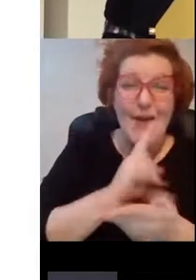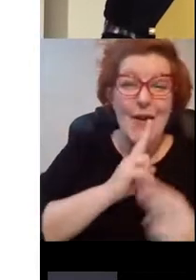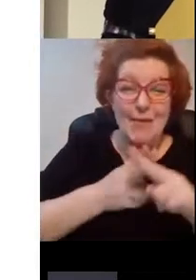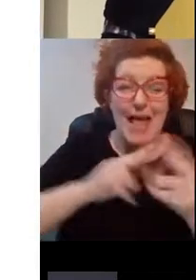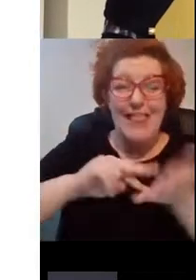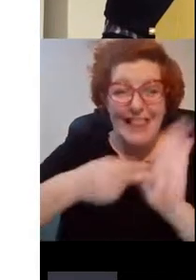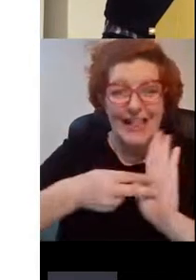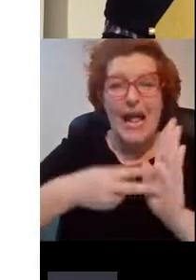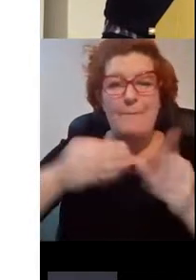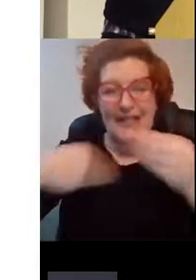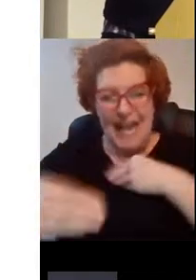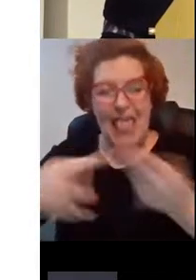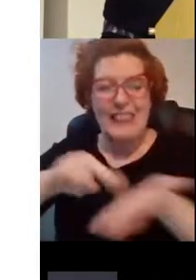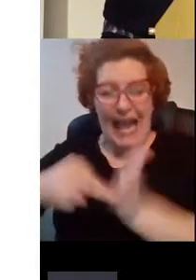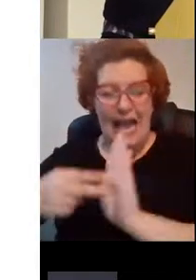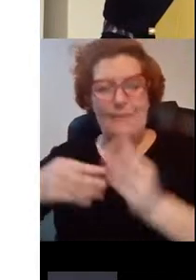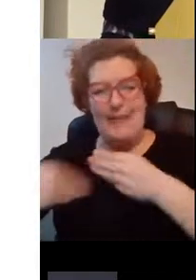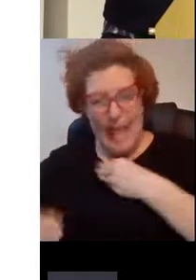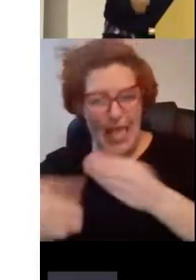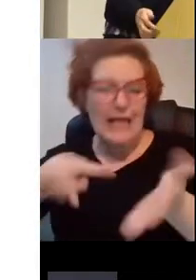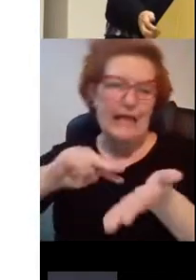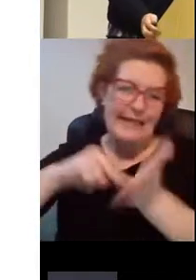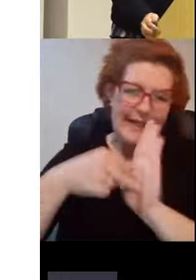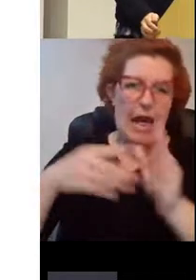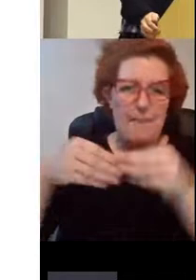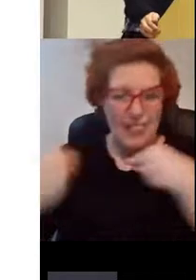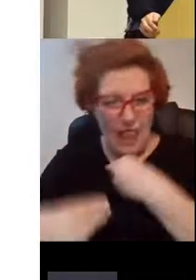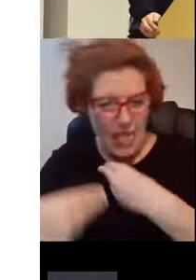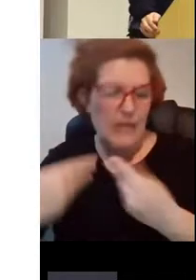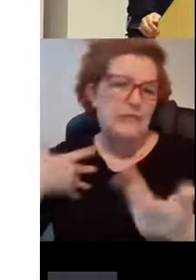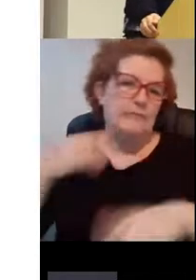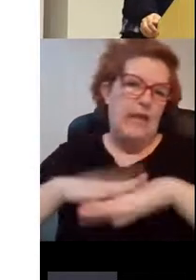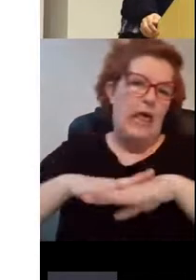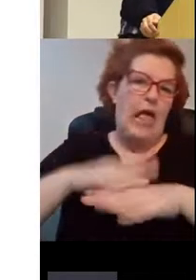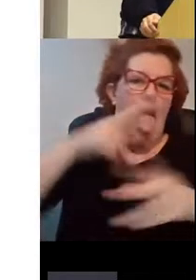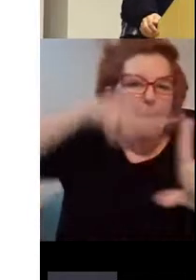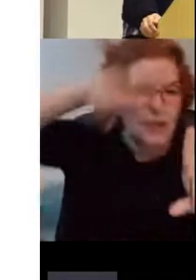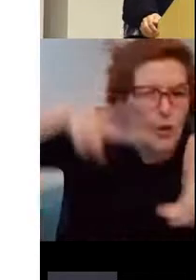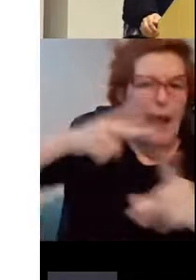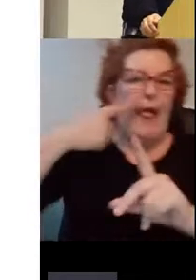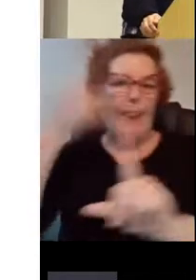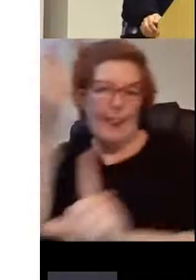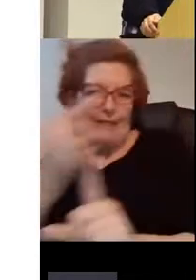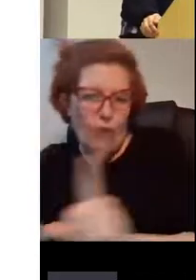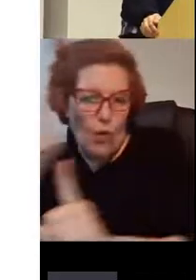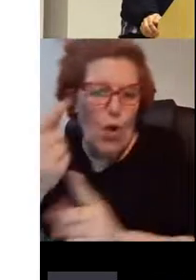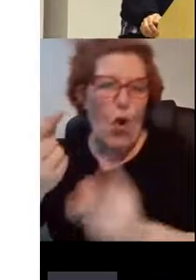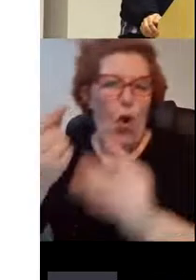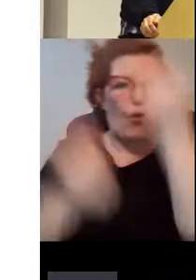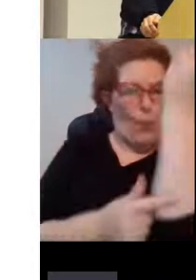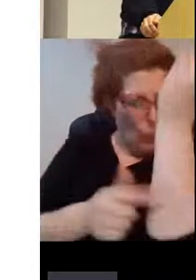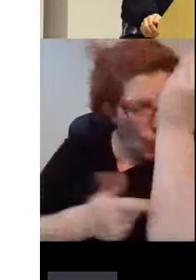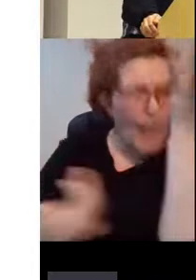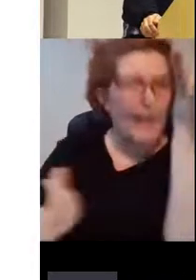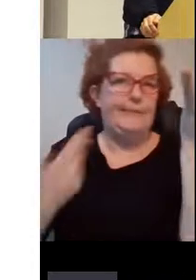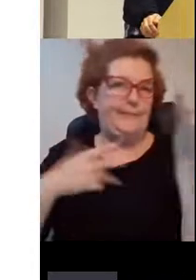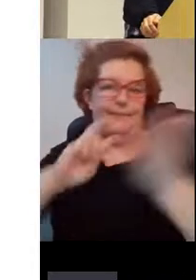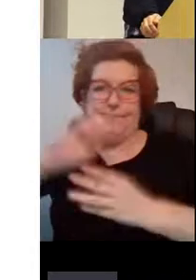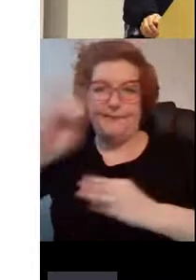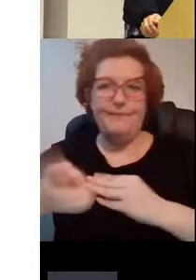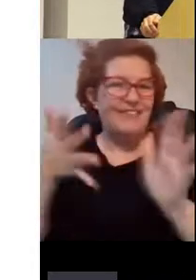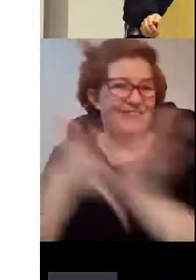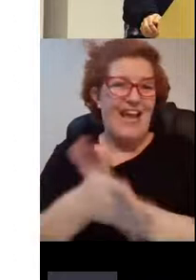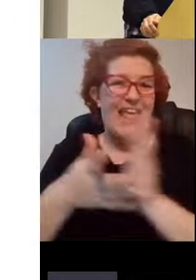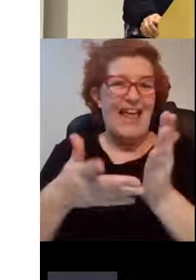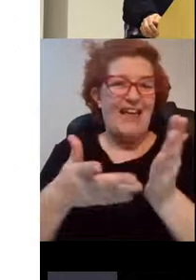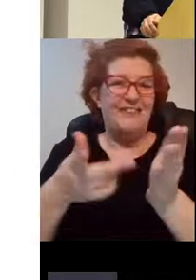del dibujo, técnicas y materiales de la escultura, técnicas y materiales de la pintura, y se hacen con ejercicios cortos. Entonces, el motivo fundamental de